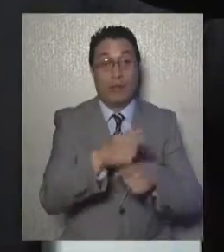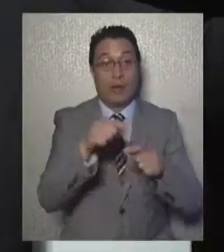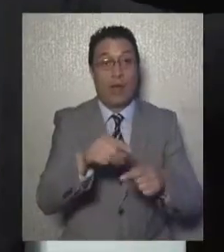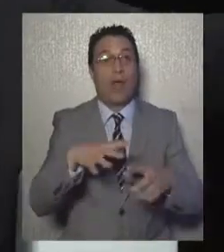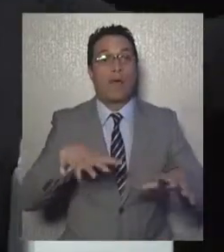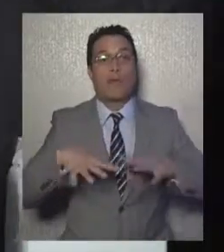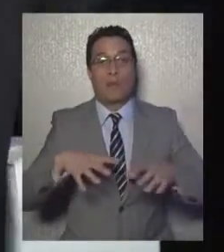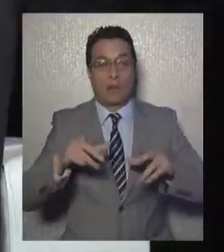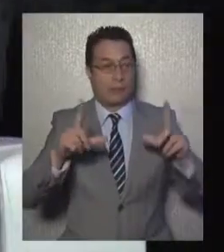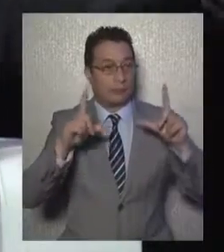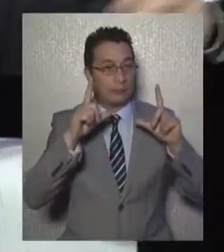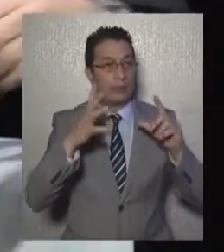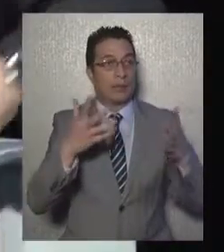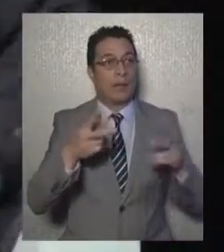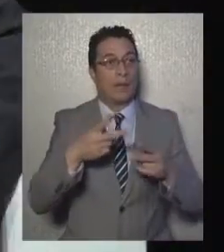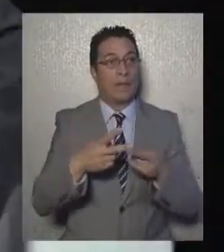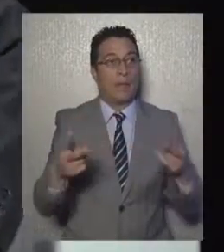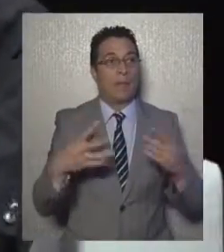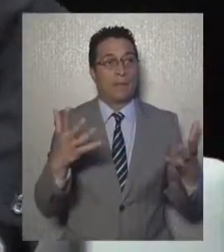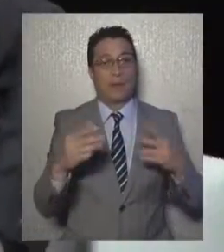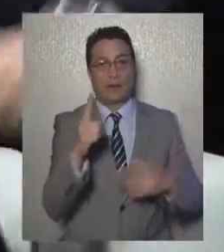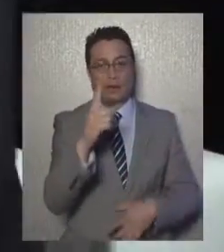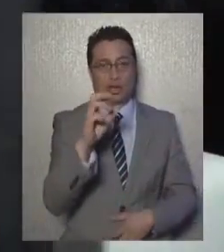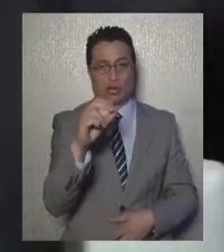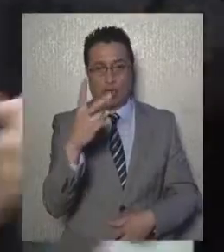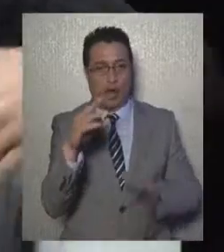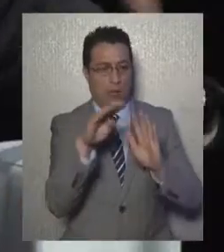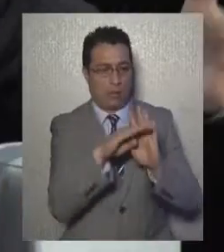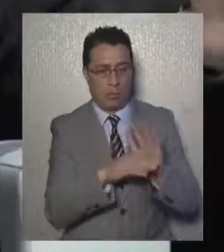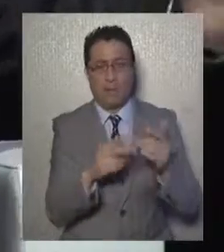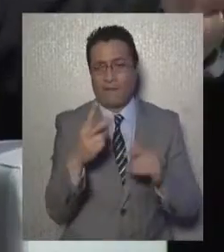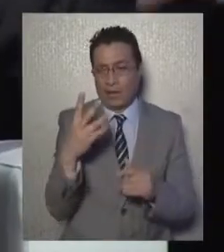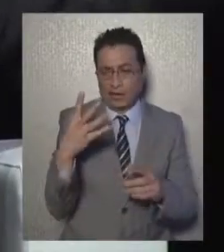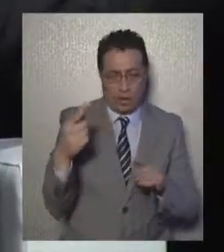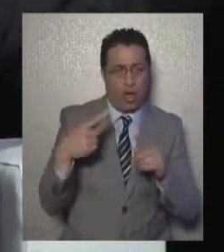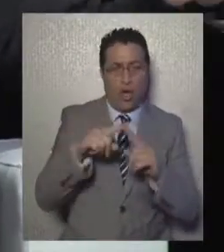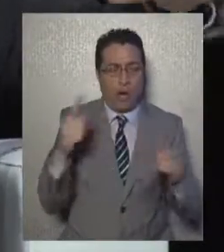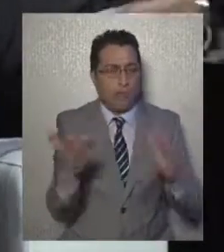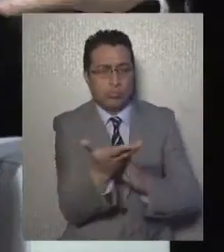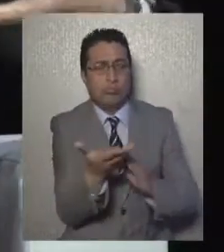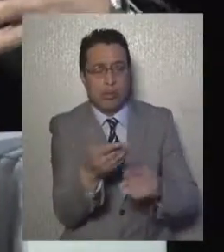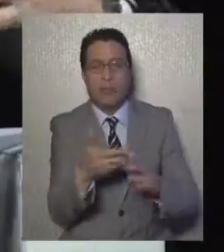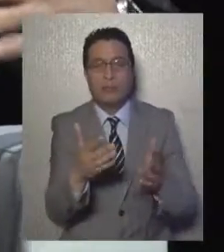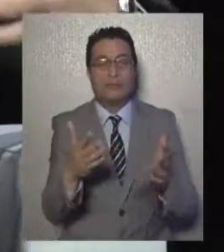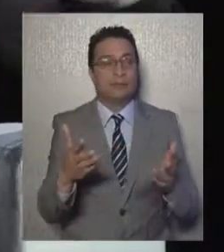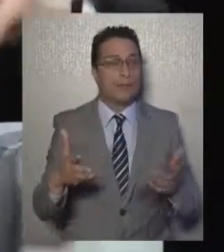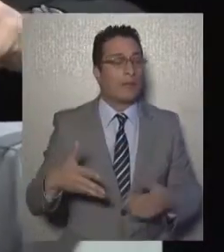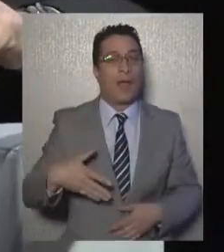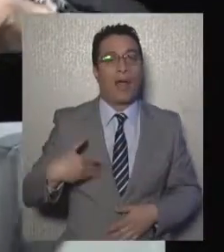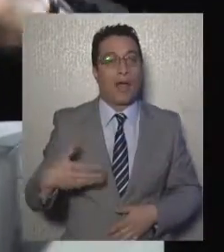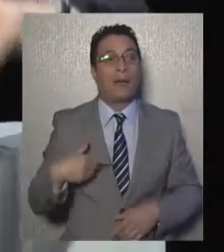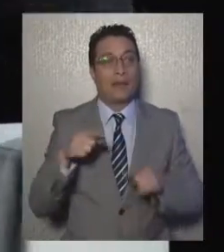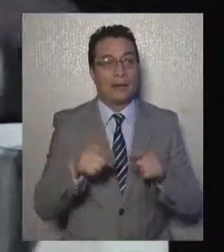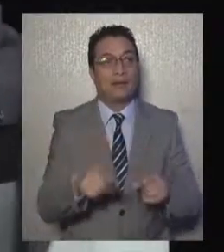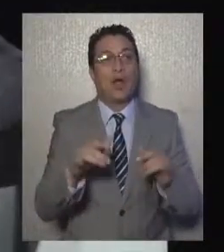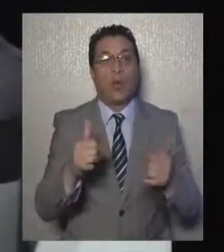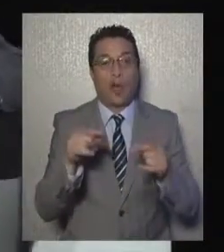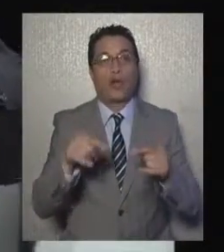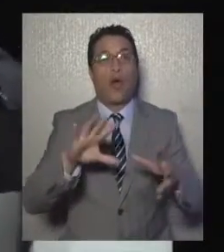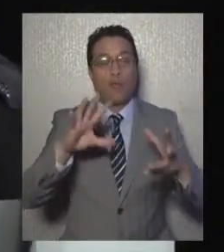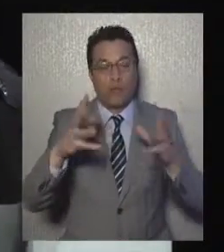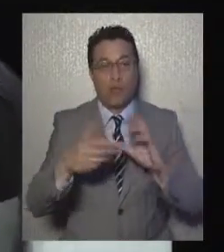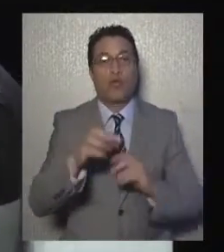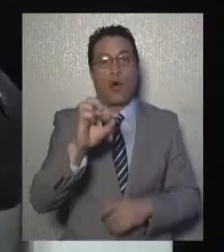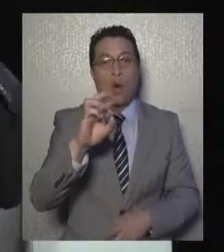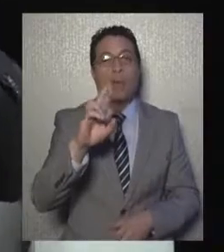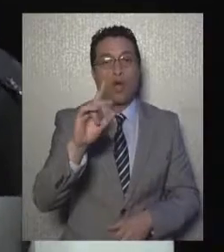la atención y te aparecen con estas 102 medidas, 22, 25, pareciera que no. Lamentablemente ese es el juego que se juega en el mundo de la